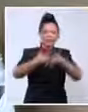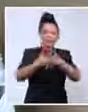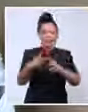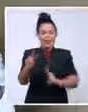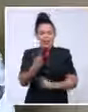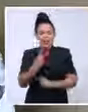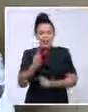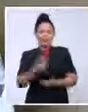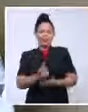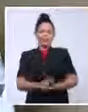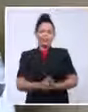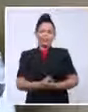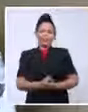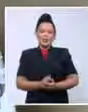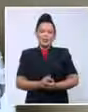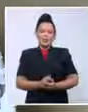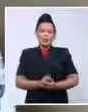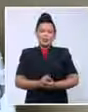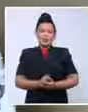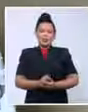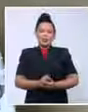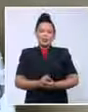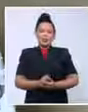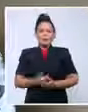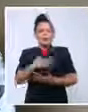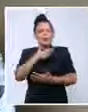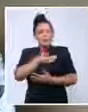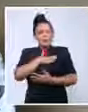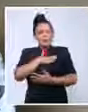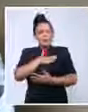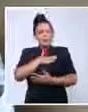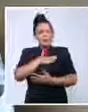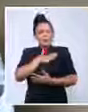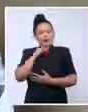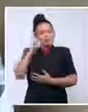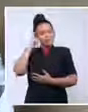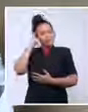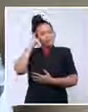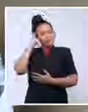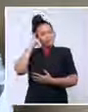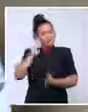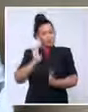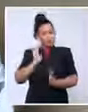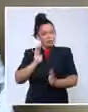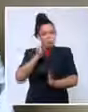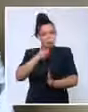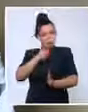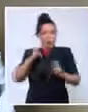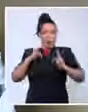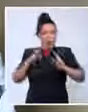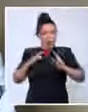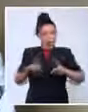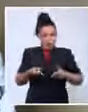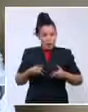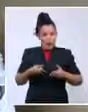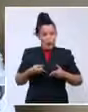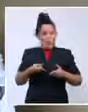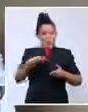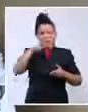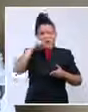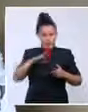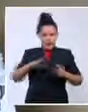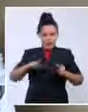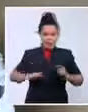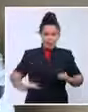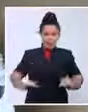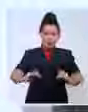también así que fue lo tanto me parece que si volviera a especialidad volvería es poder